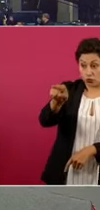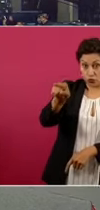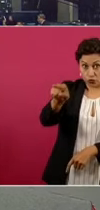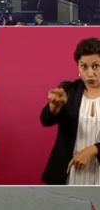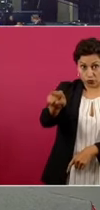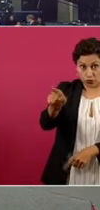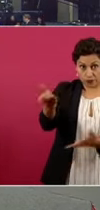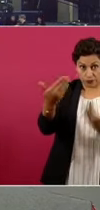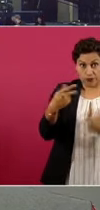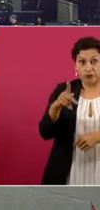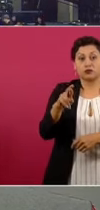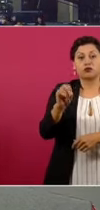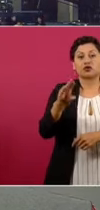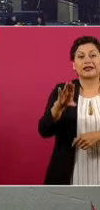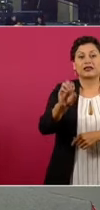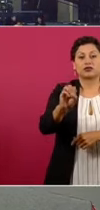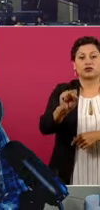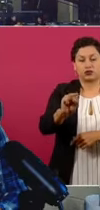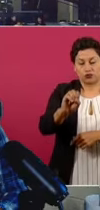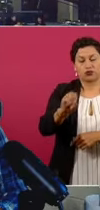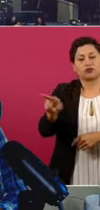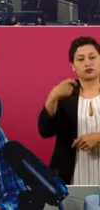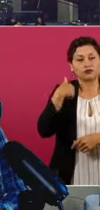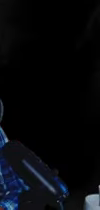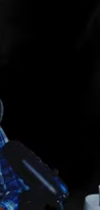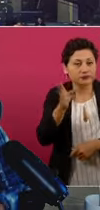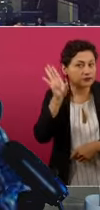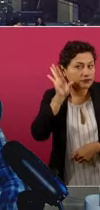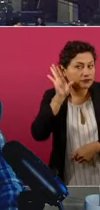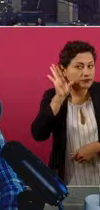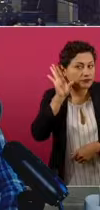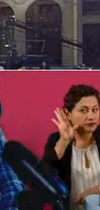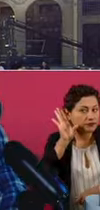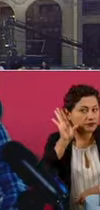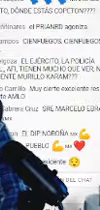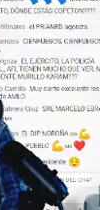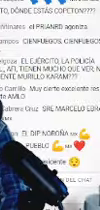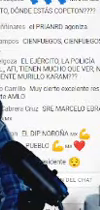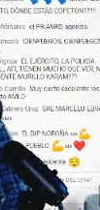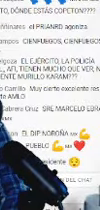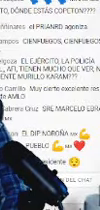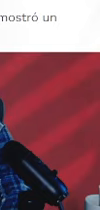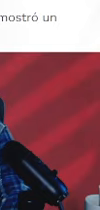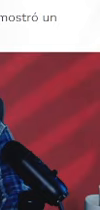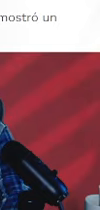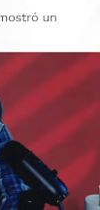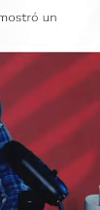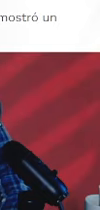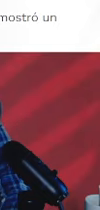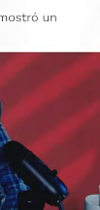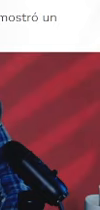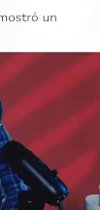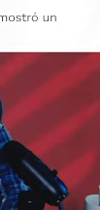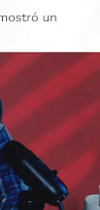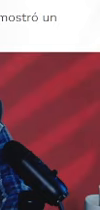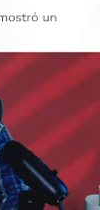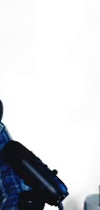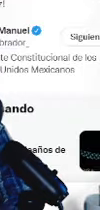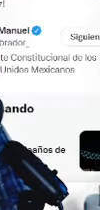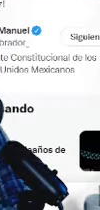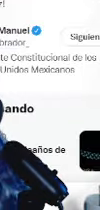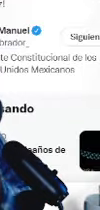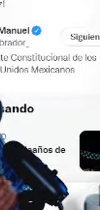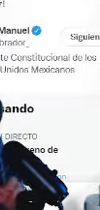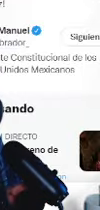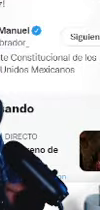Tú, proceso, me interesa mucho. A ver en qué anda. Pues ahí está, familia, lo que dijo el presidente Andrés Manuel López